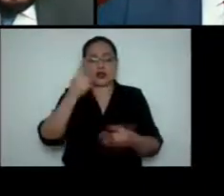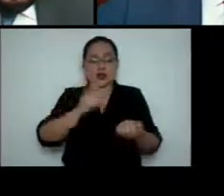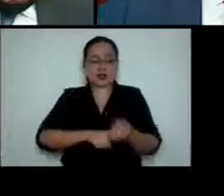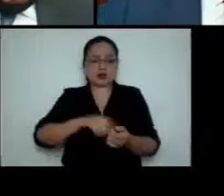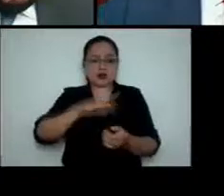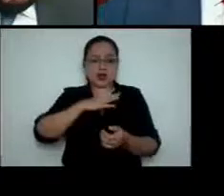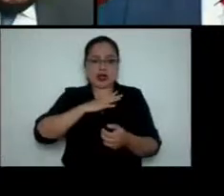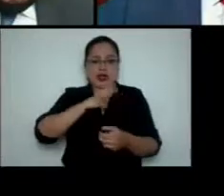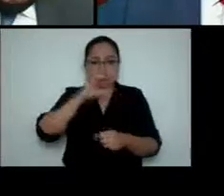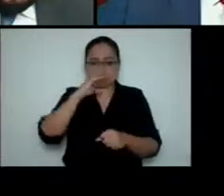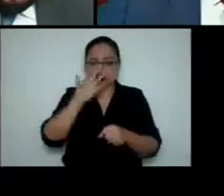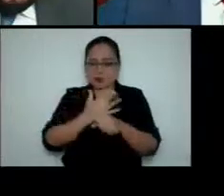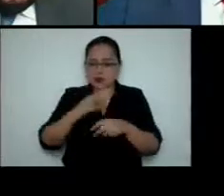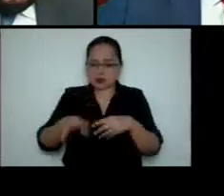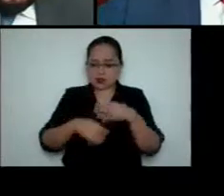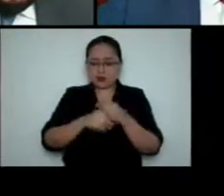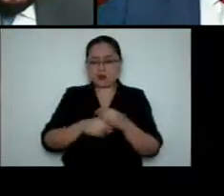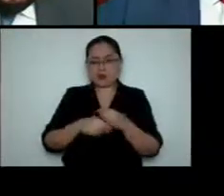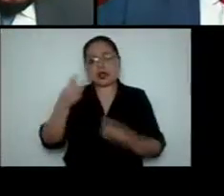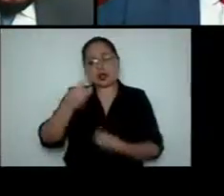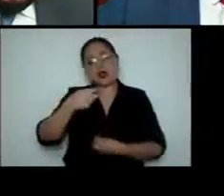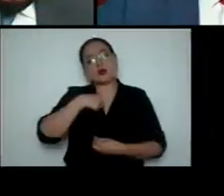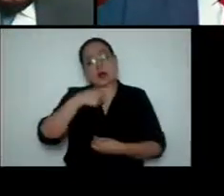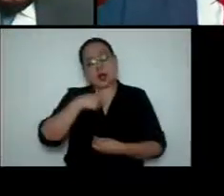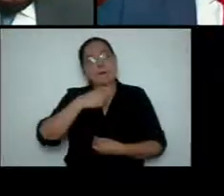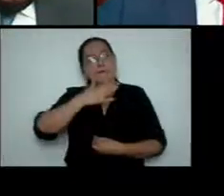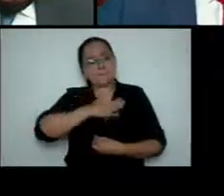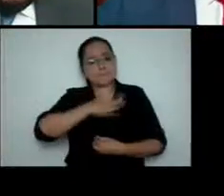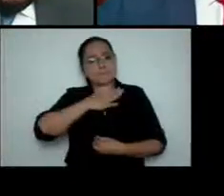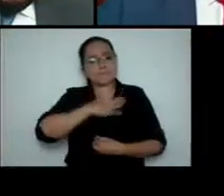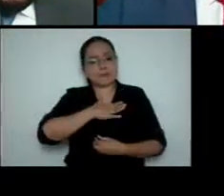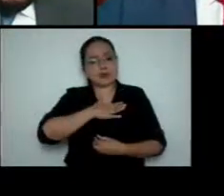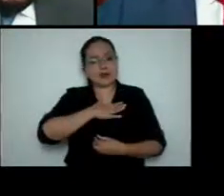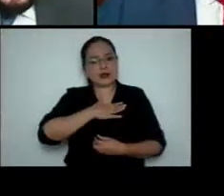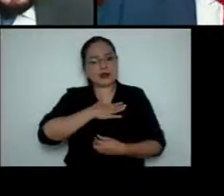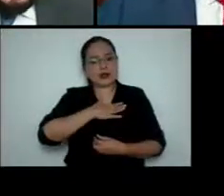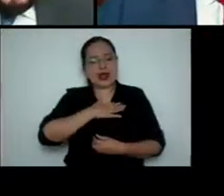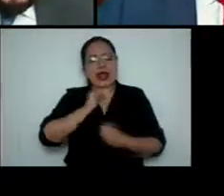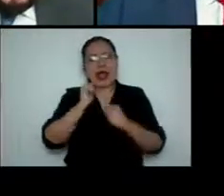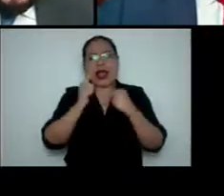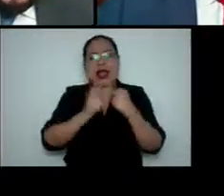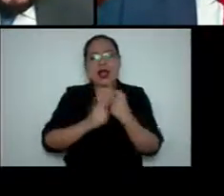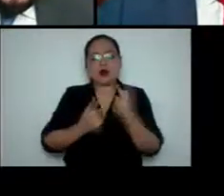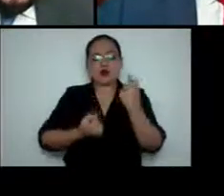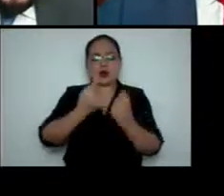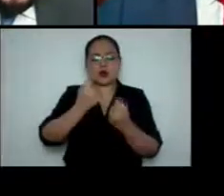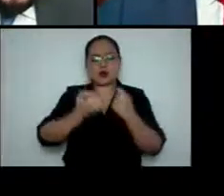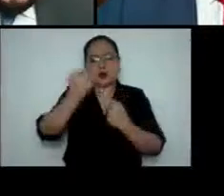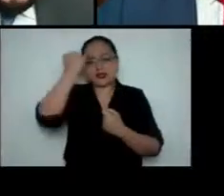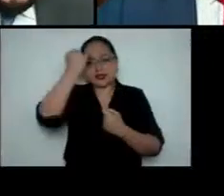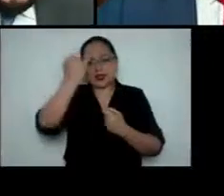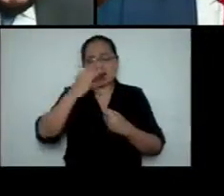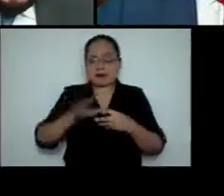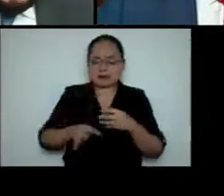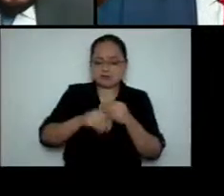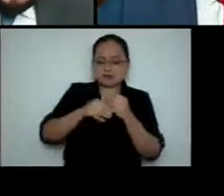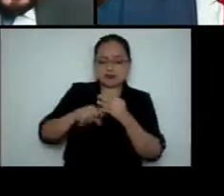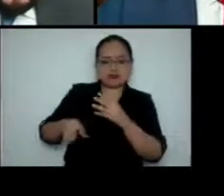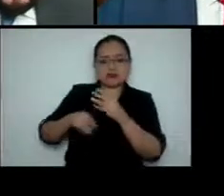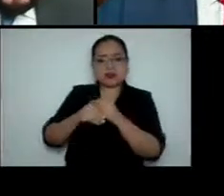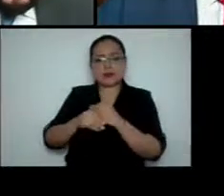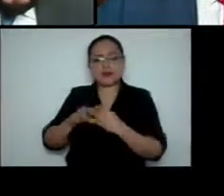voy a formular un voto particular parcial. En esta ocasión, aunque quizá no sea